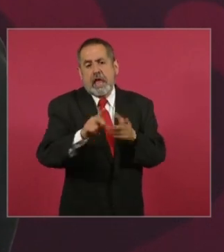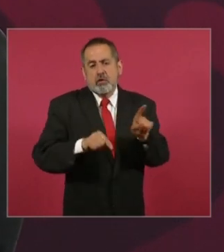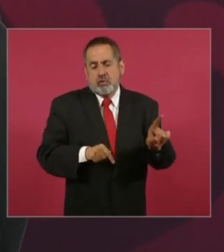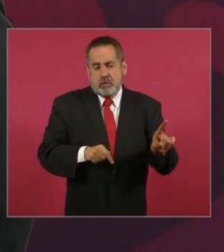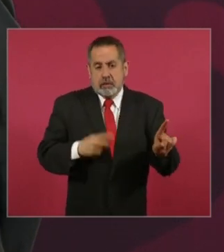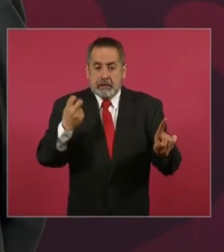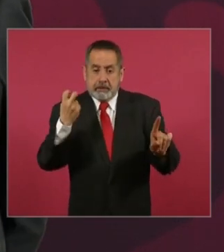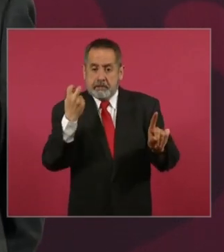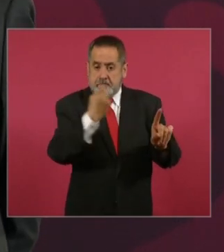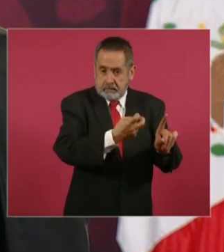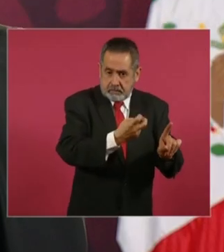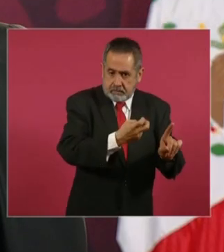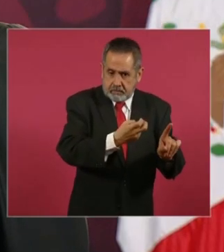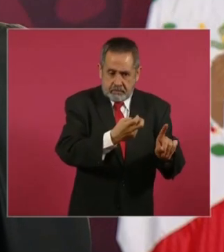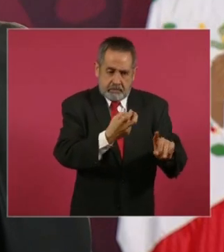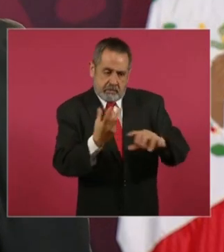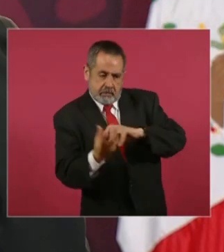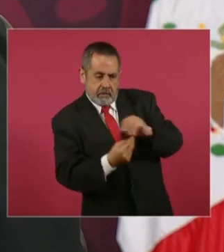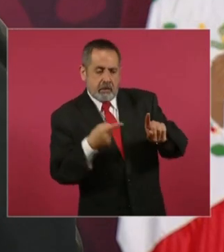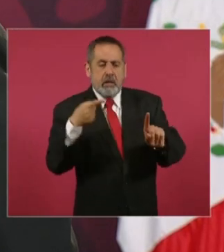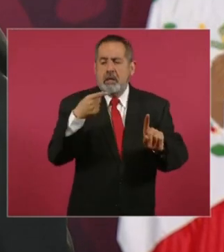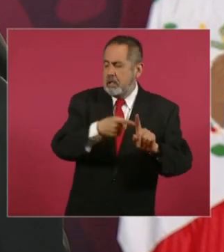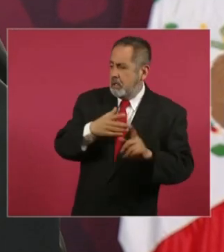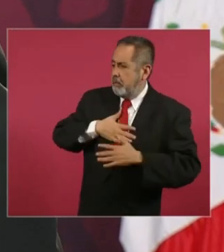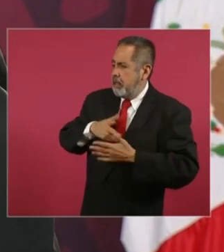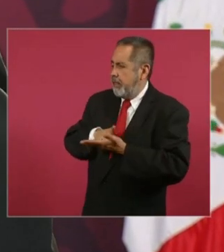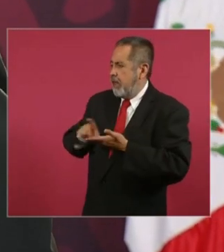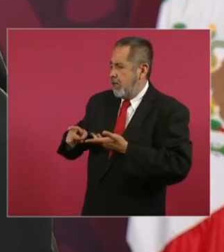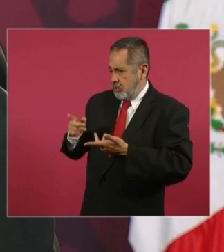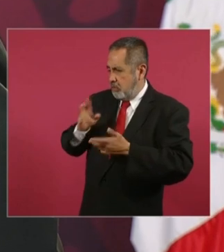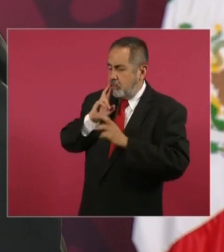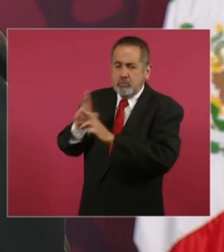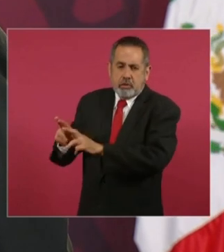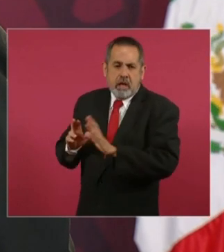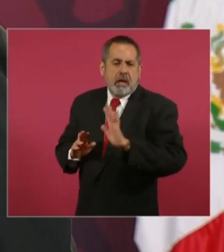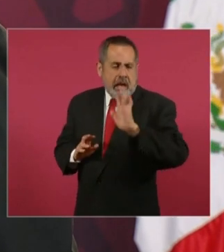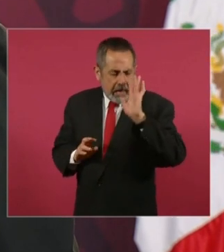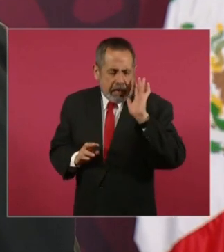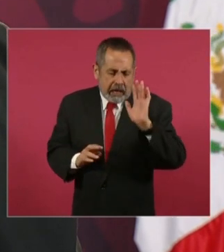de quienes son cuestionados,